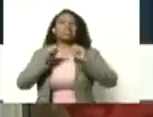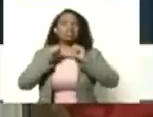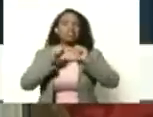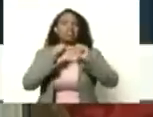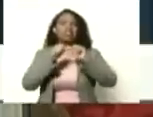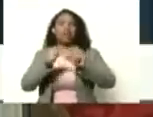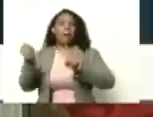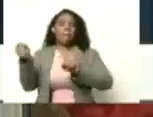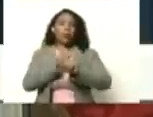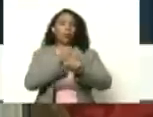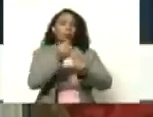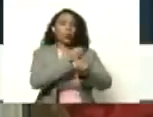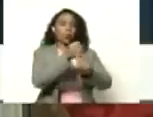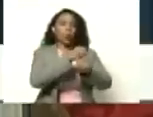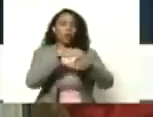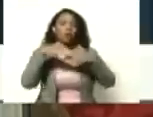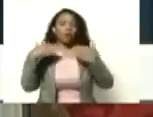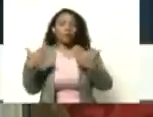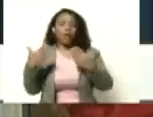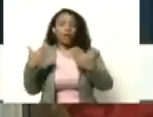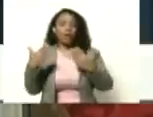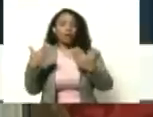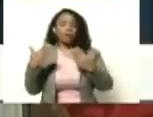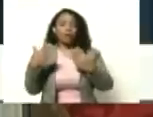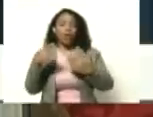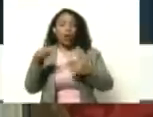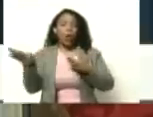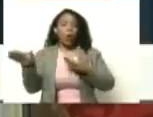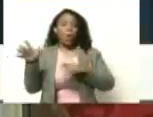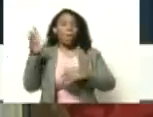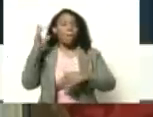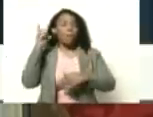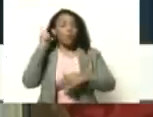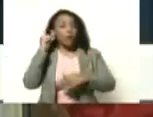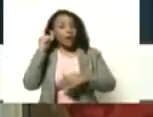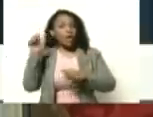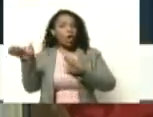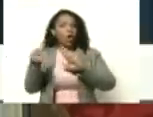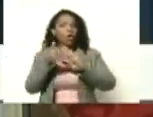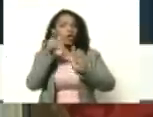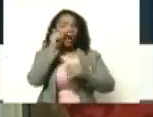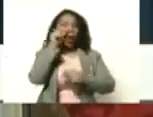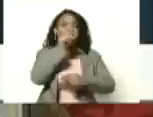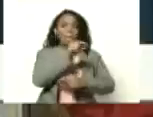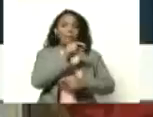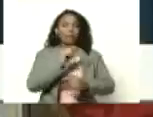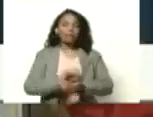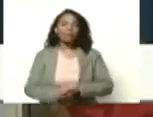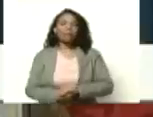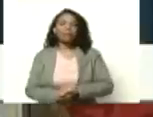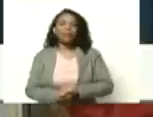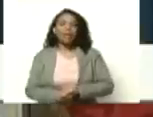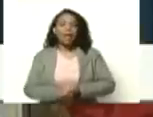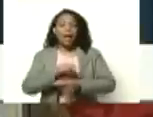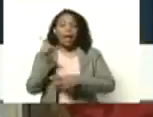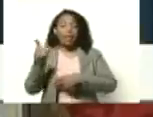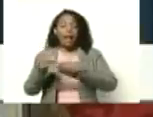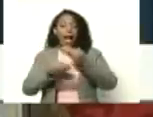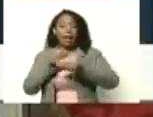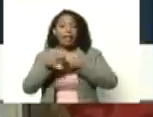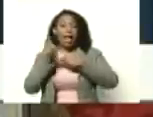vejaciones de magic o mare contra carlos lanz que prácticamente hacían esa